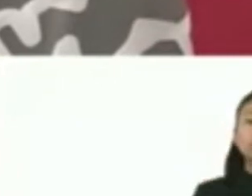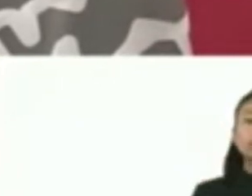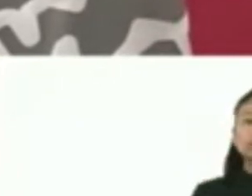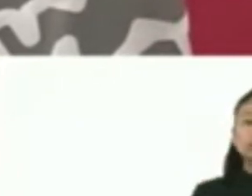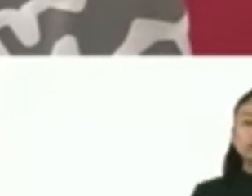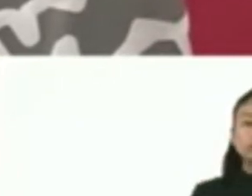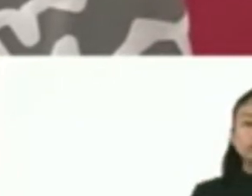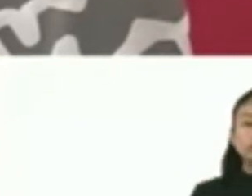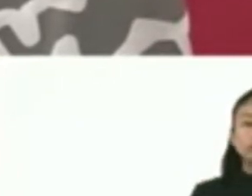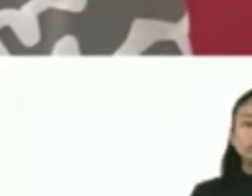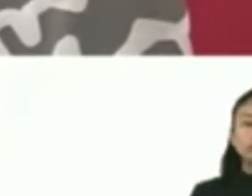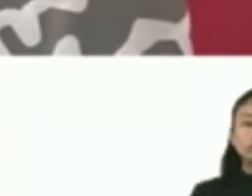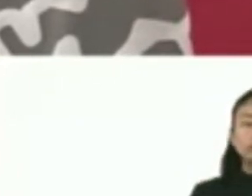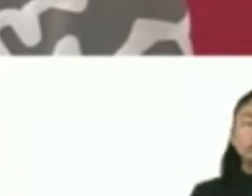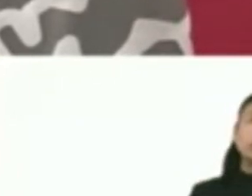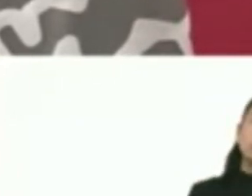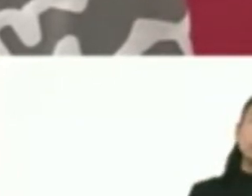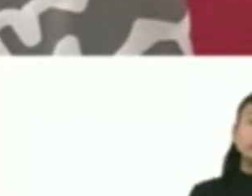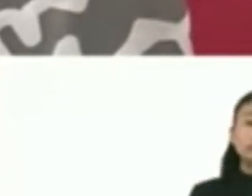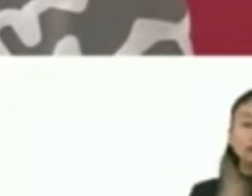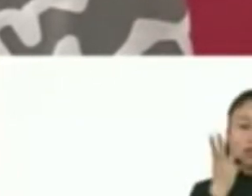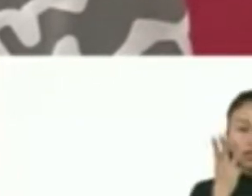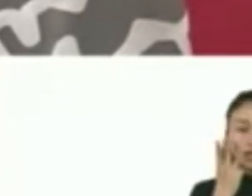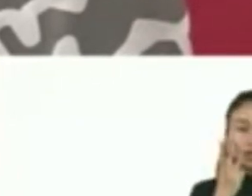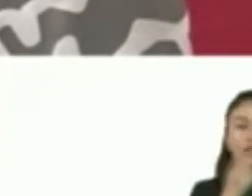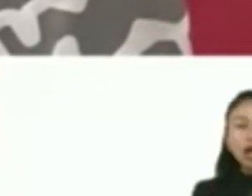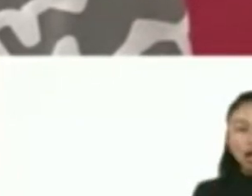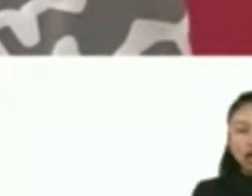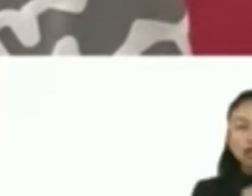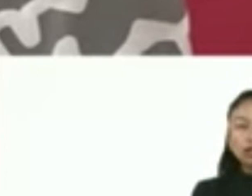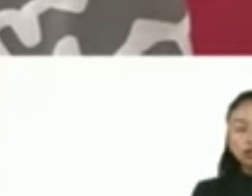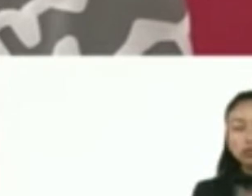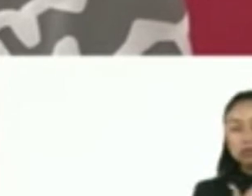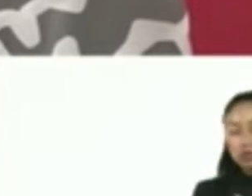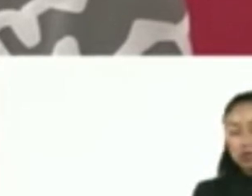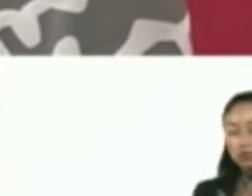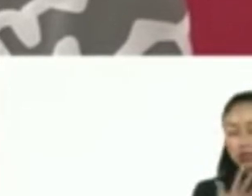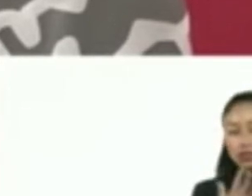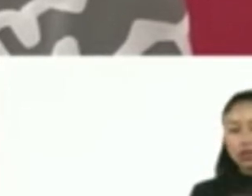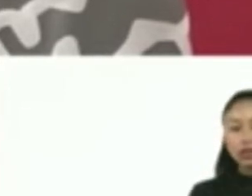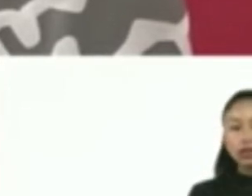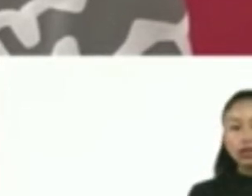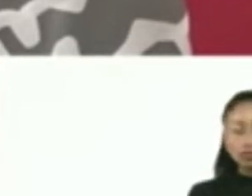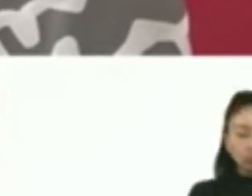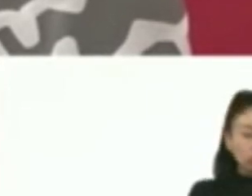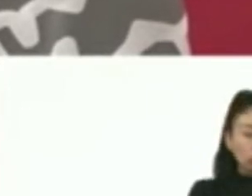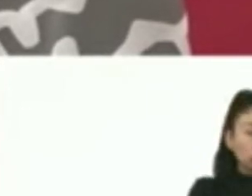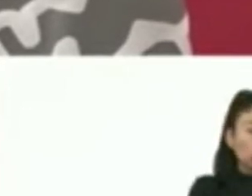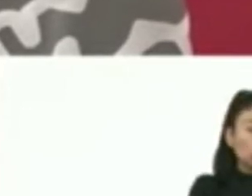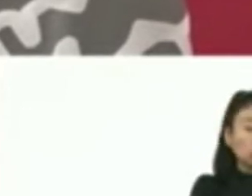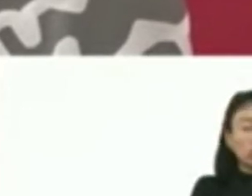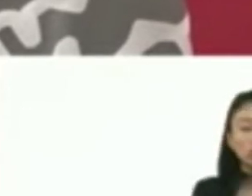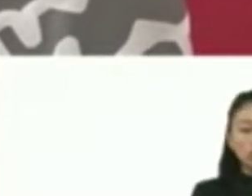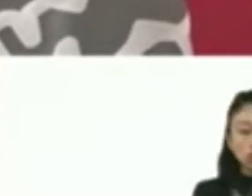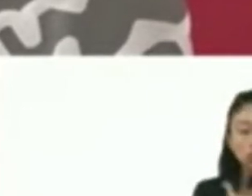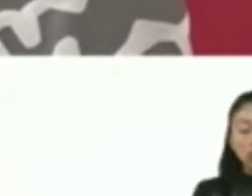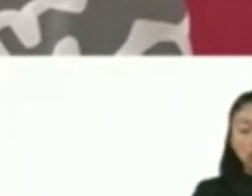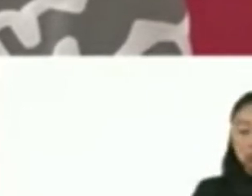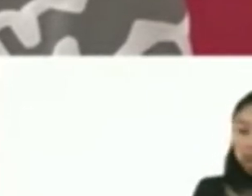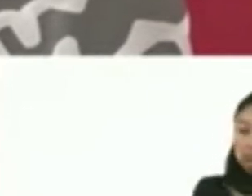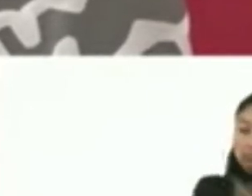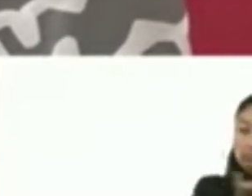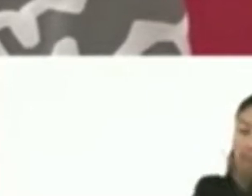capitalinos a que conozcan el nuevo aeropuerto internacional Felipe Ángeles y recordó que el expresidente Enrique Peña Nieto tenía un proyecto para cerrar el